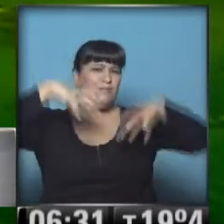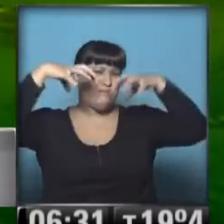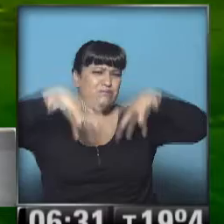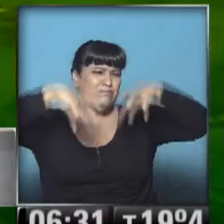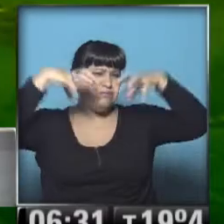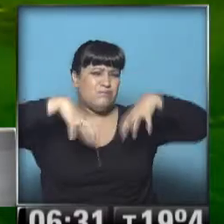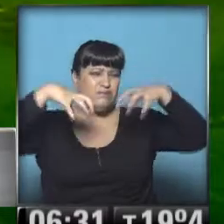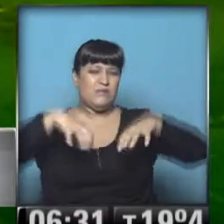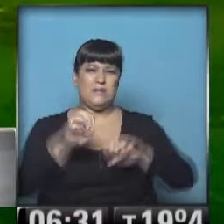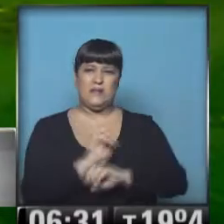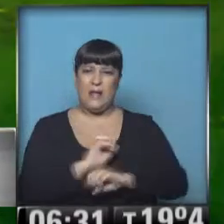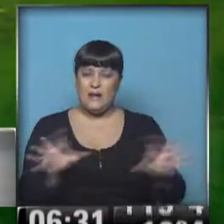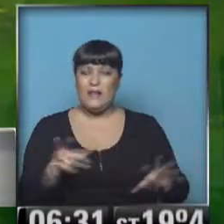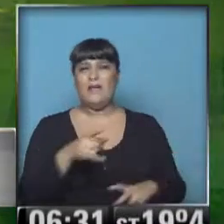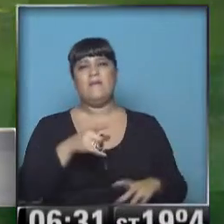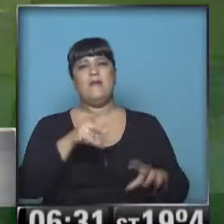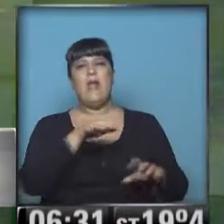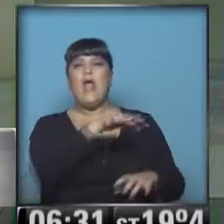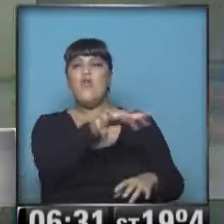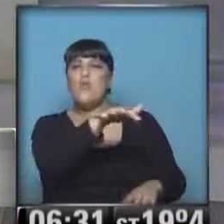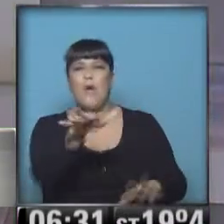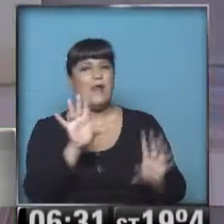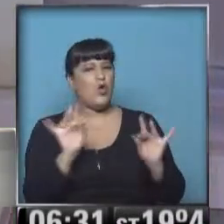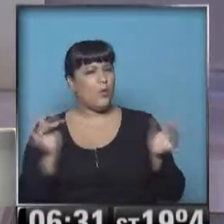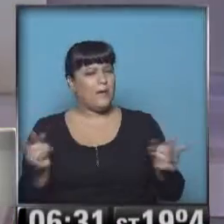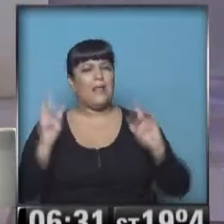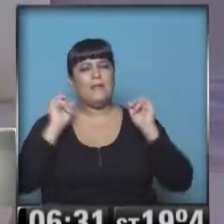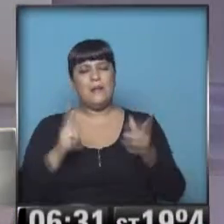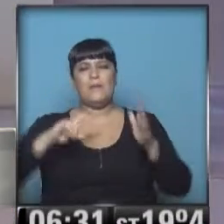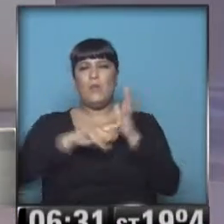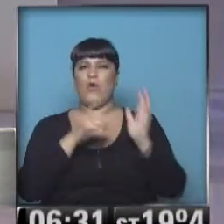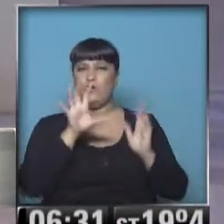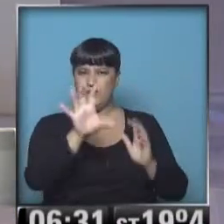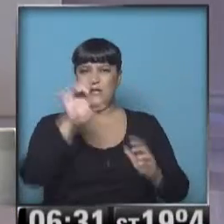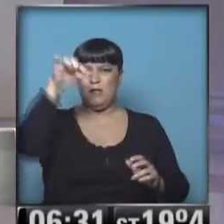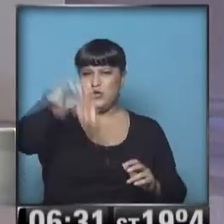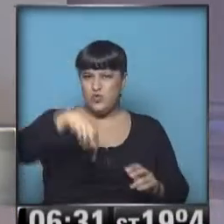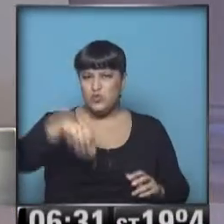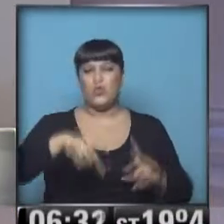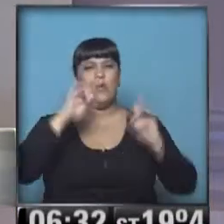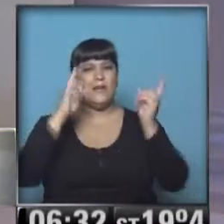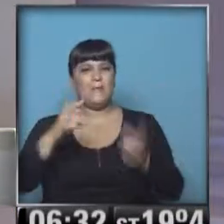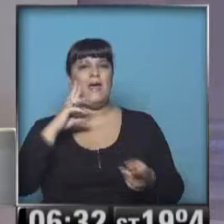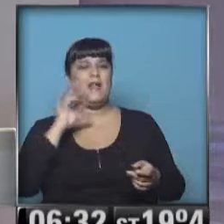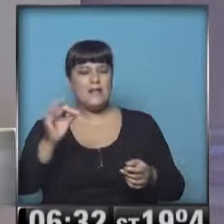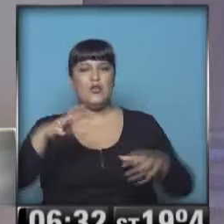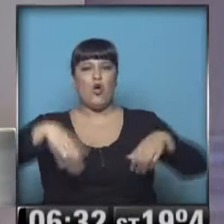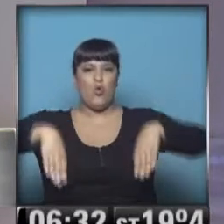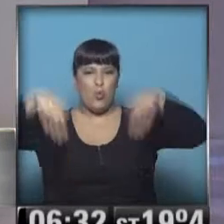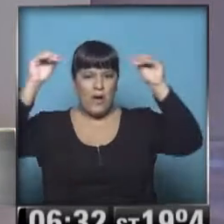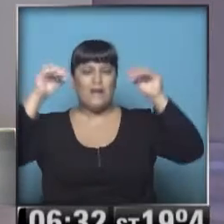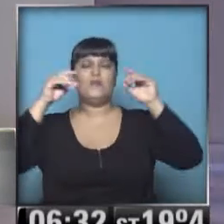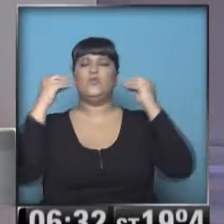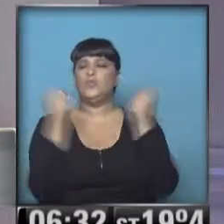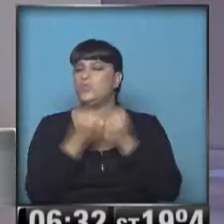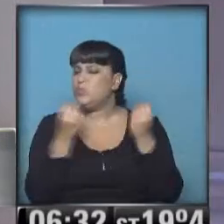diluvio, zonas ya muy complicadas. En el sur del Gran Buenos Aires, el río Luján también, muchísima